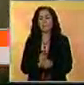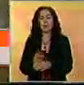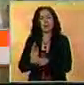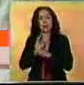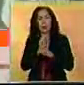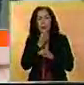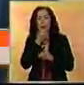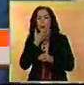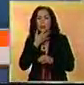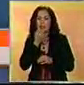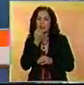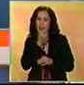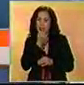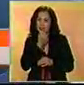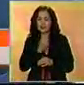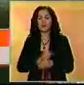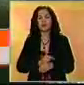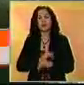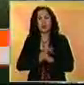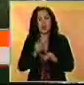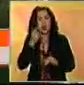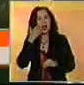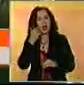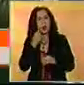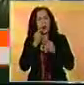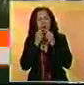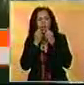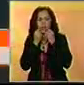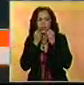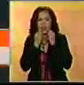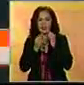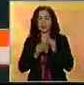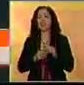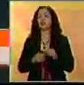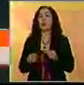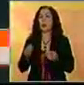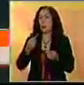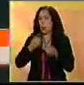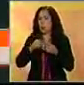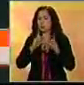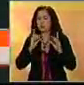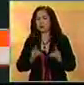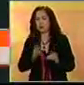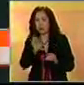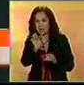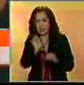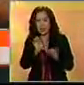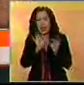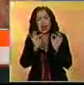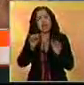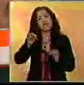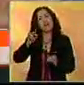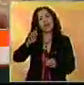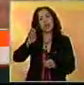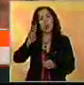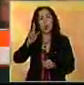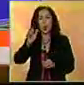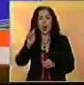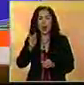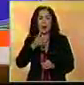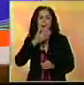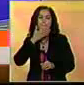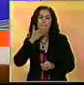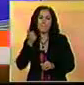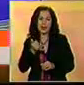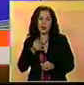garantice una bonita dentadura. A los ya tradicionales frenillos se suman nuevas opciones, y una especie de férula como esta resulta la